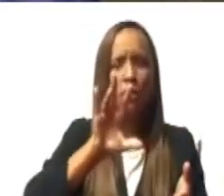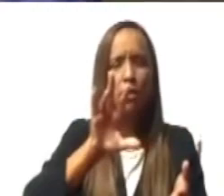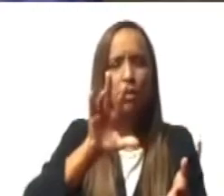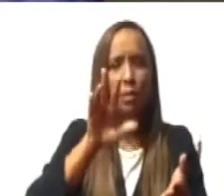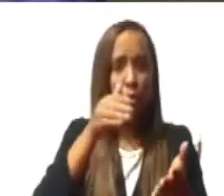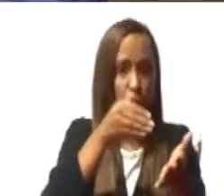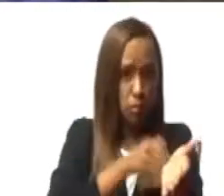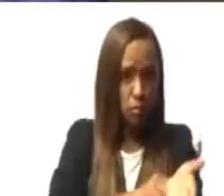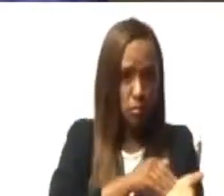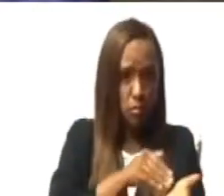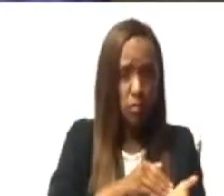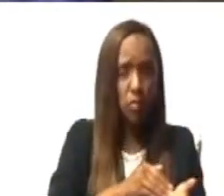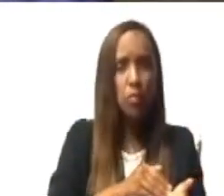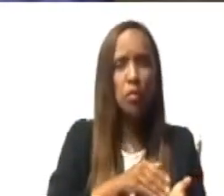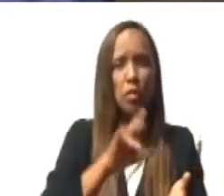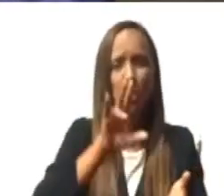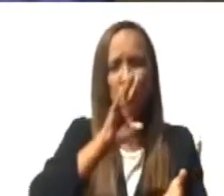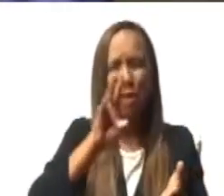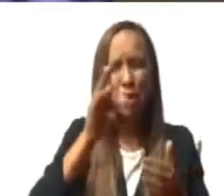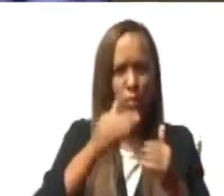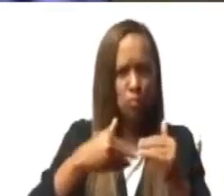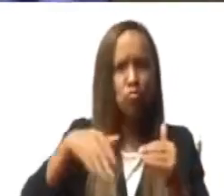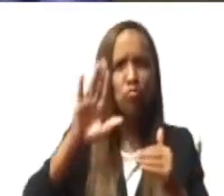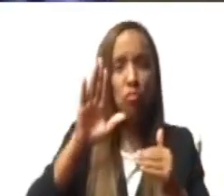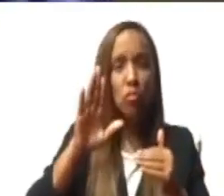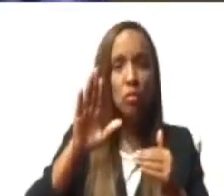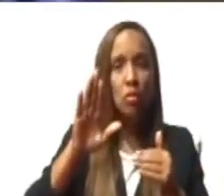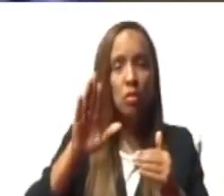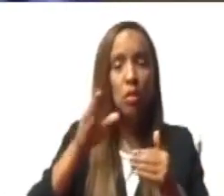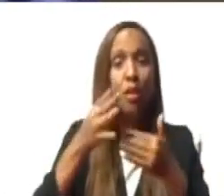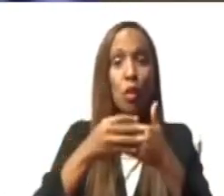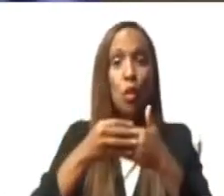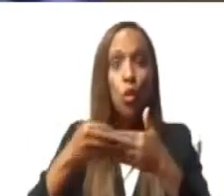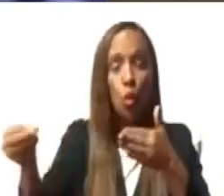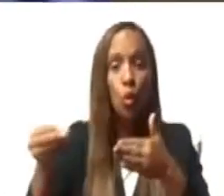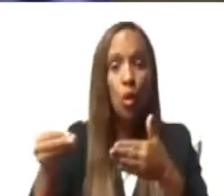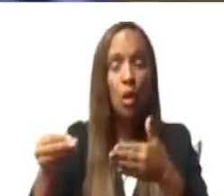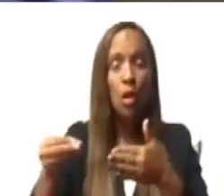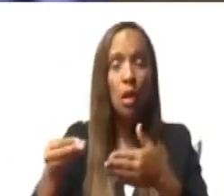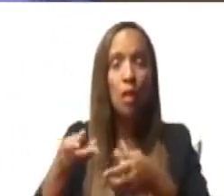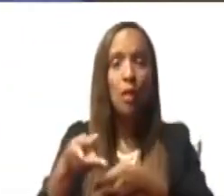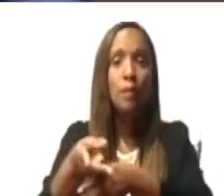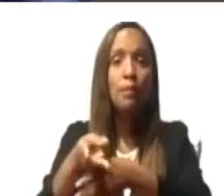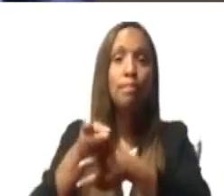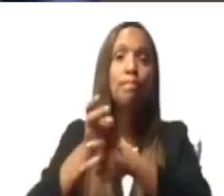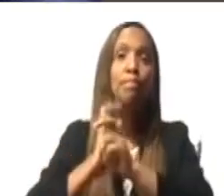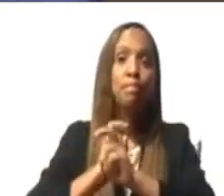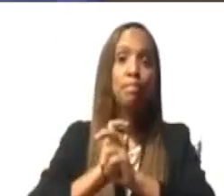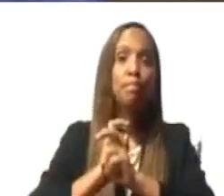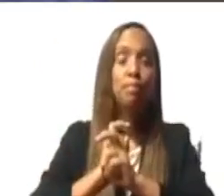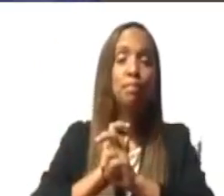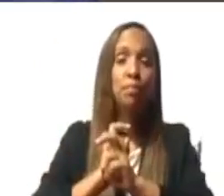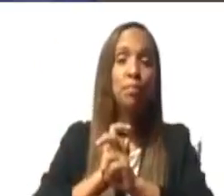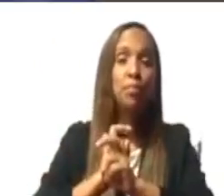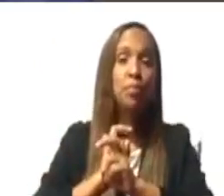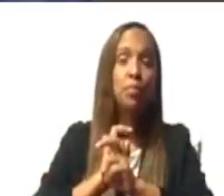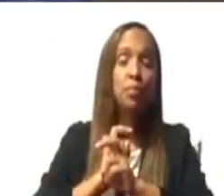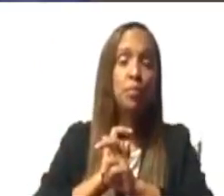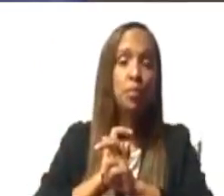6.528.680.750 dólares más de préstamo. A nosotros nos parece que este presupuesto